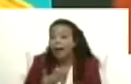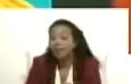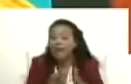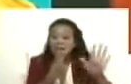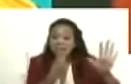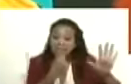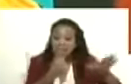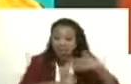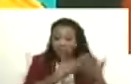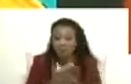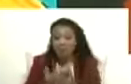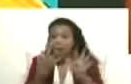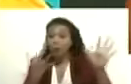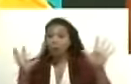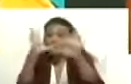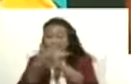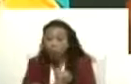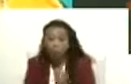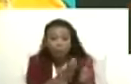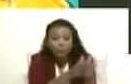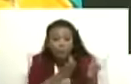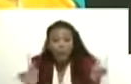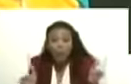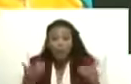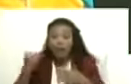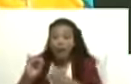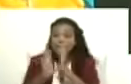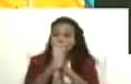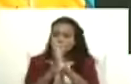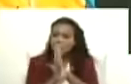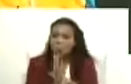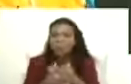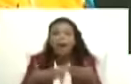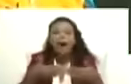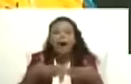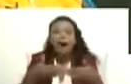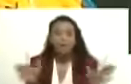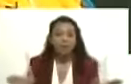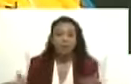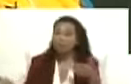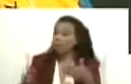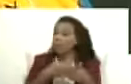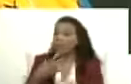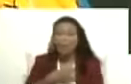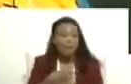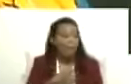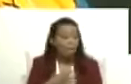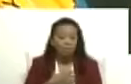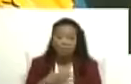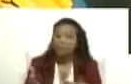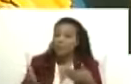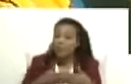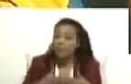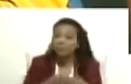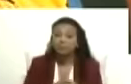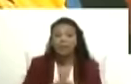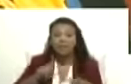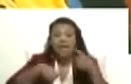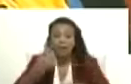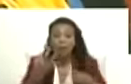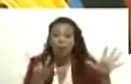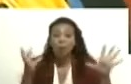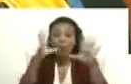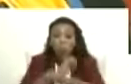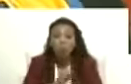la tarde hasta las 8 de la noche, y mientras haya votantes se debe mantener estos centros abiertos después de las 8 de